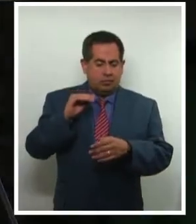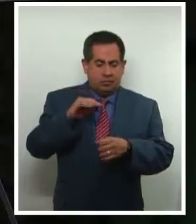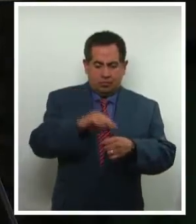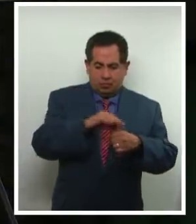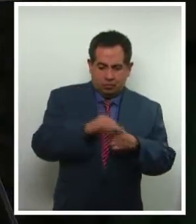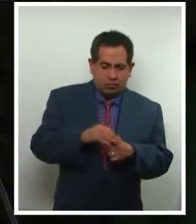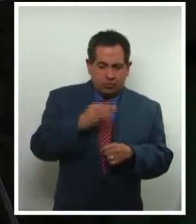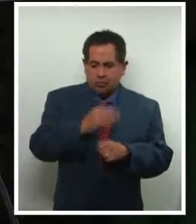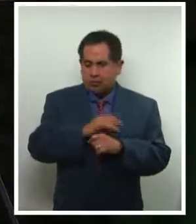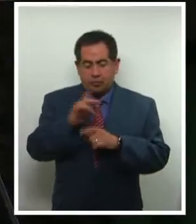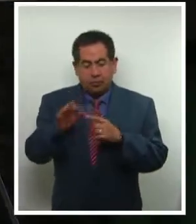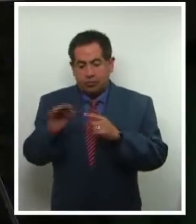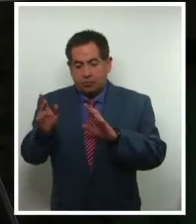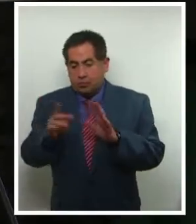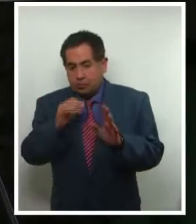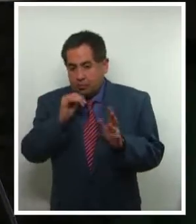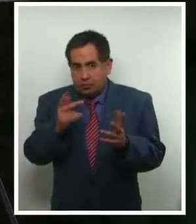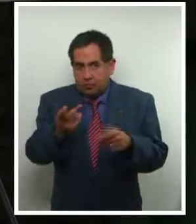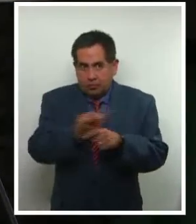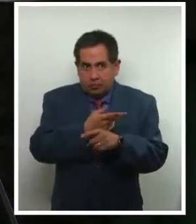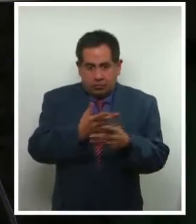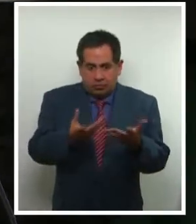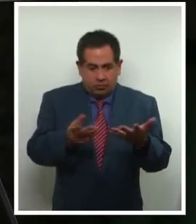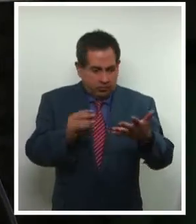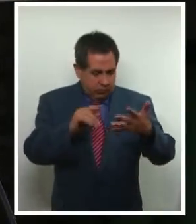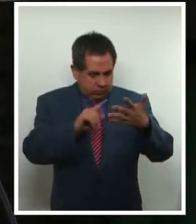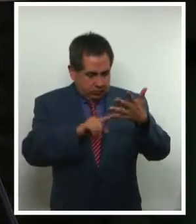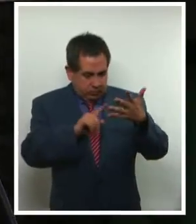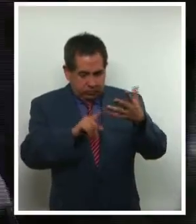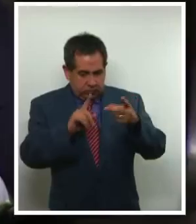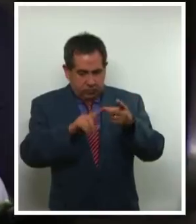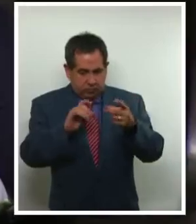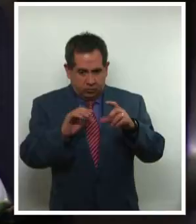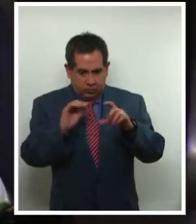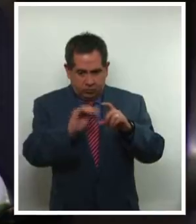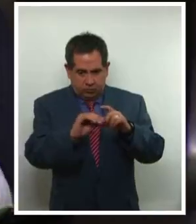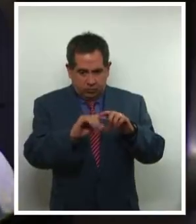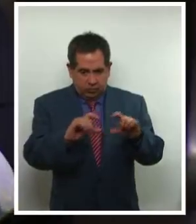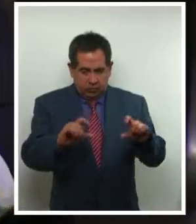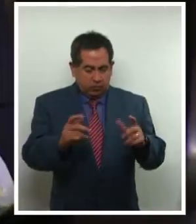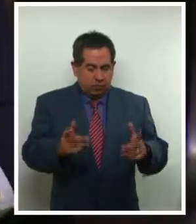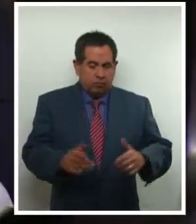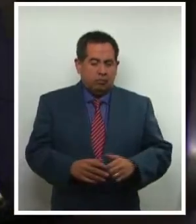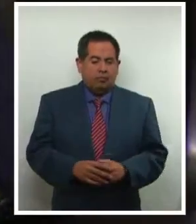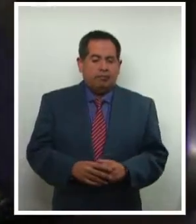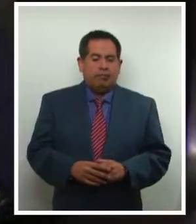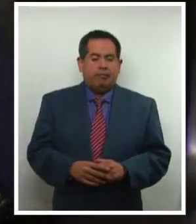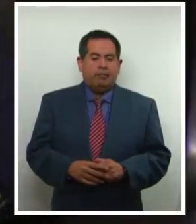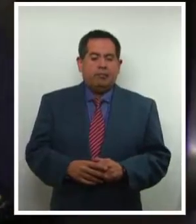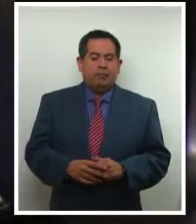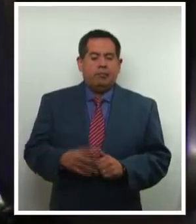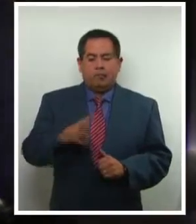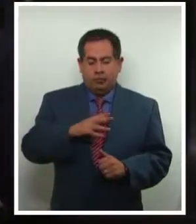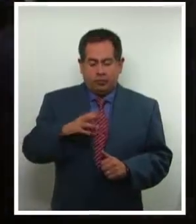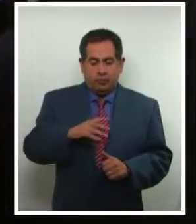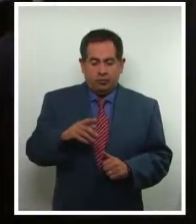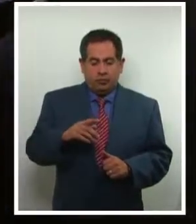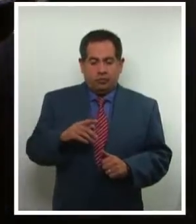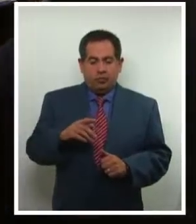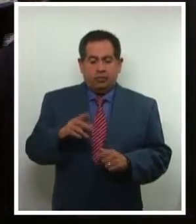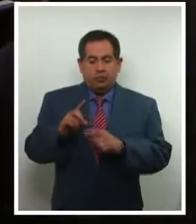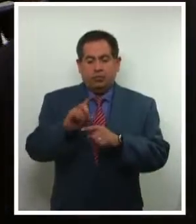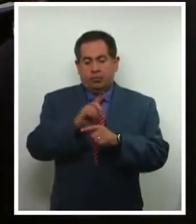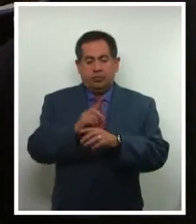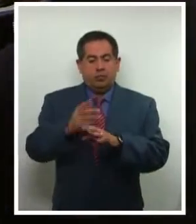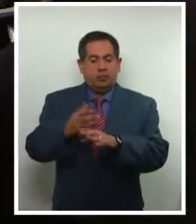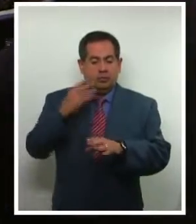sujeto a reservas. Me gustaría preguntarle qué podemos hacer allí en este sentido. Tenemos la reserva hecha desde entonces,